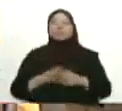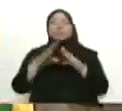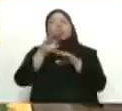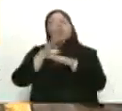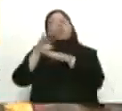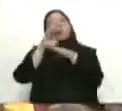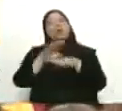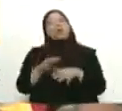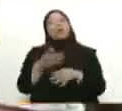cuídense mucho